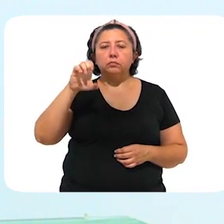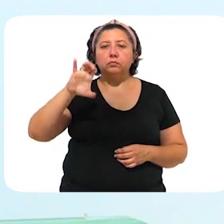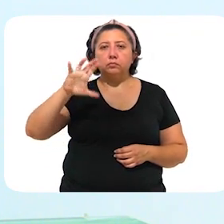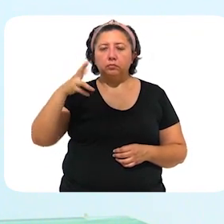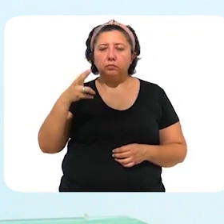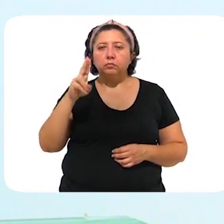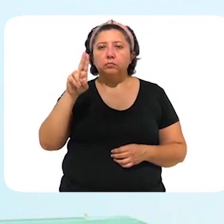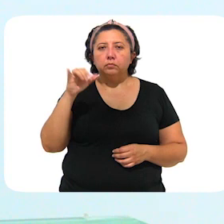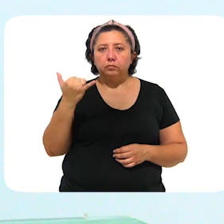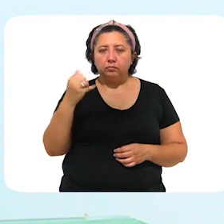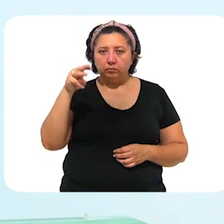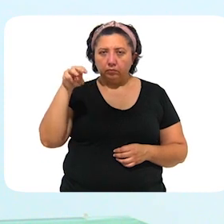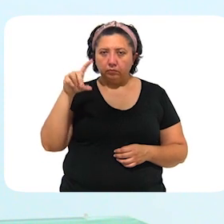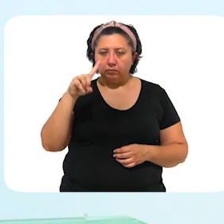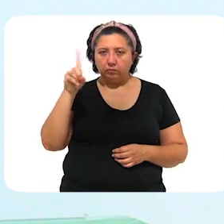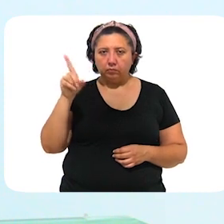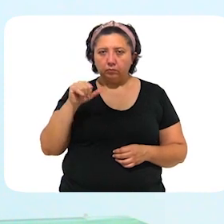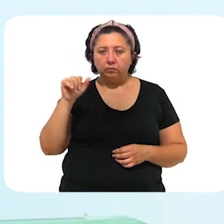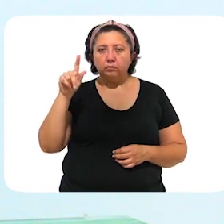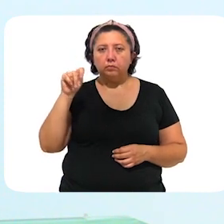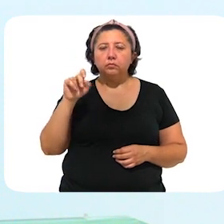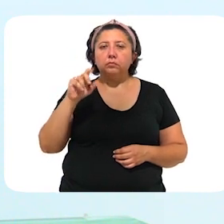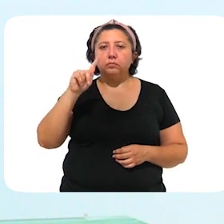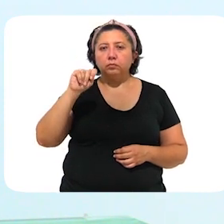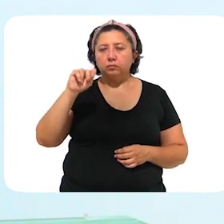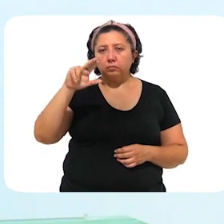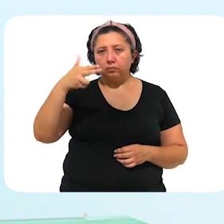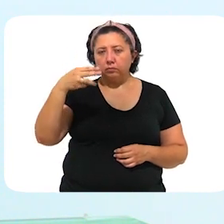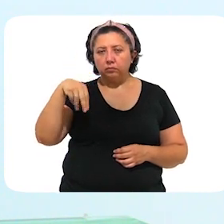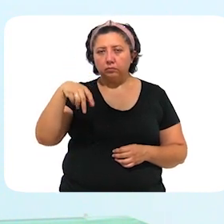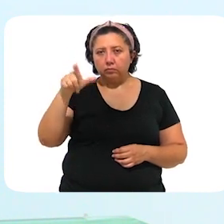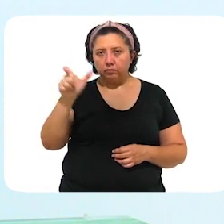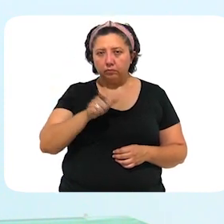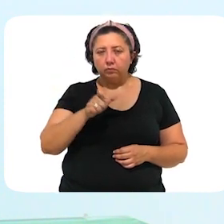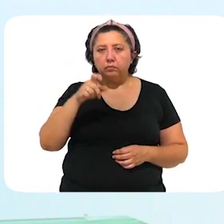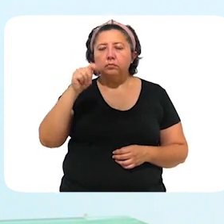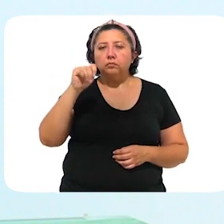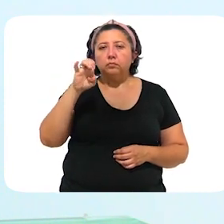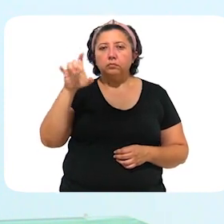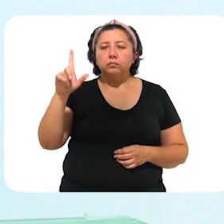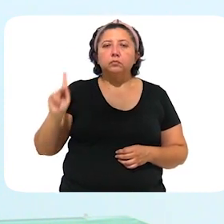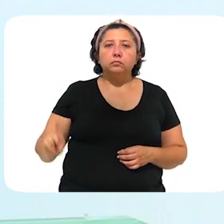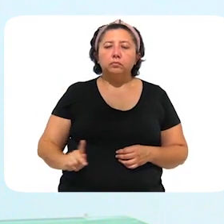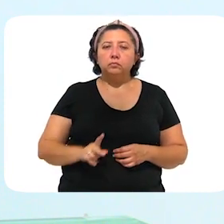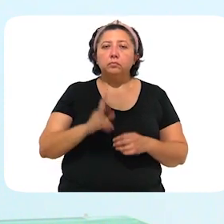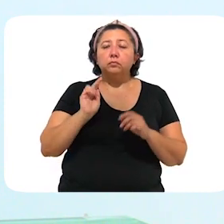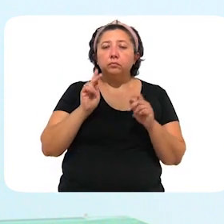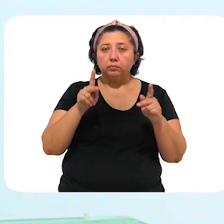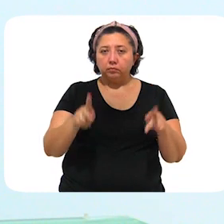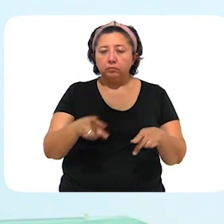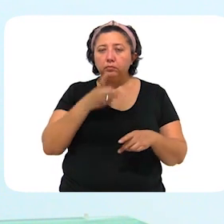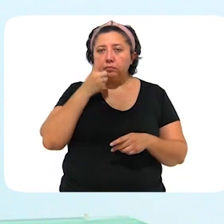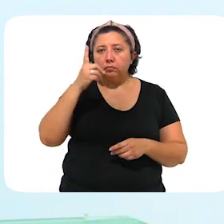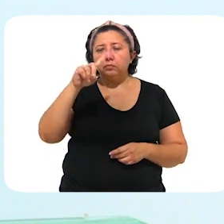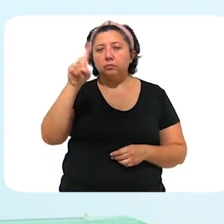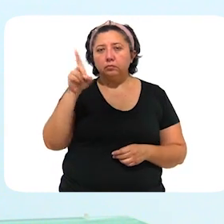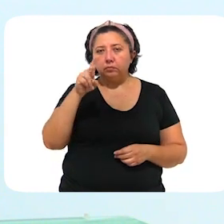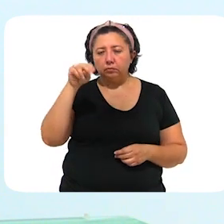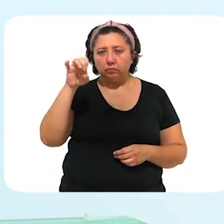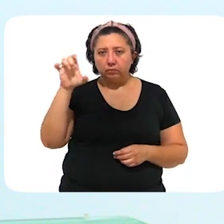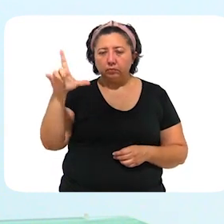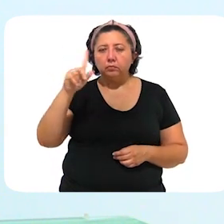uayma citas tag make jacques singing telchac puerto sanahcat subsal